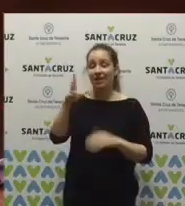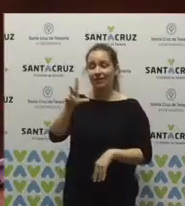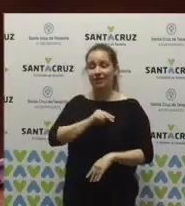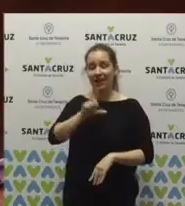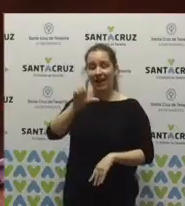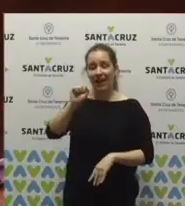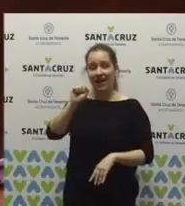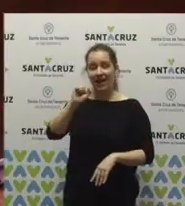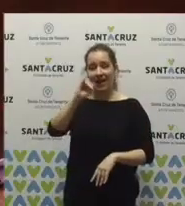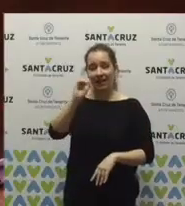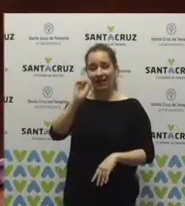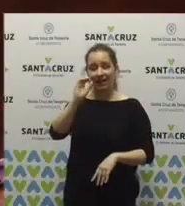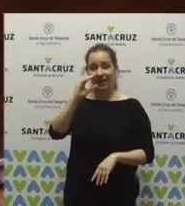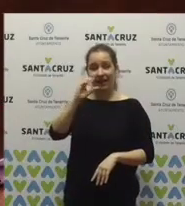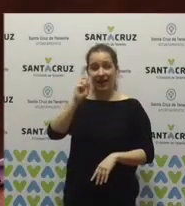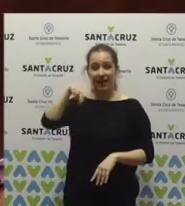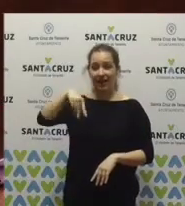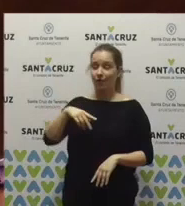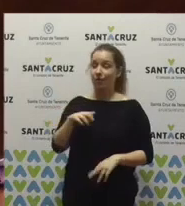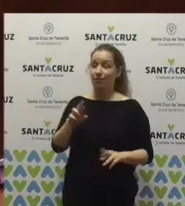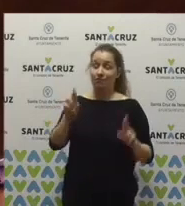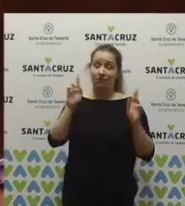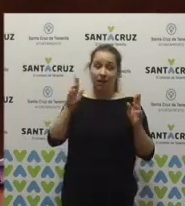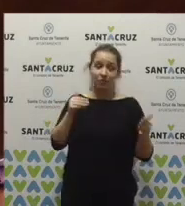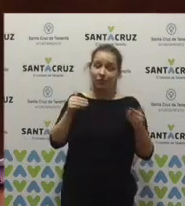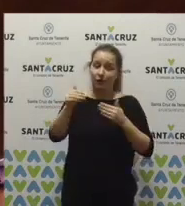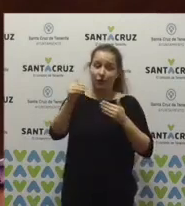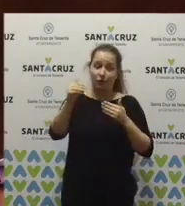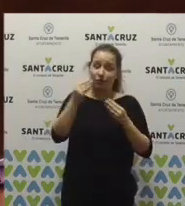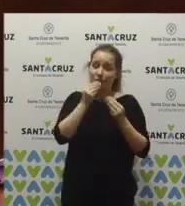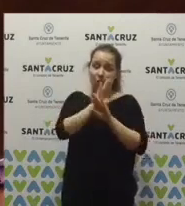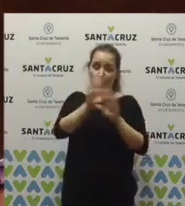y expresarles nuestros mejores deseos para su futuro